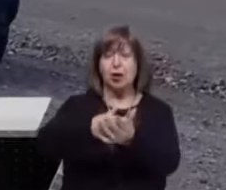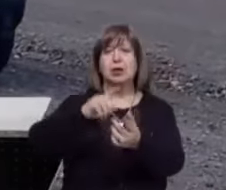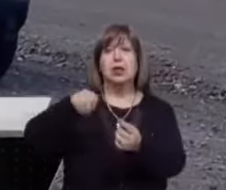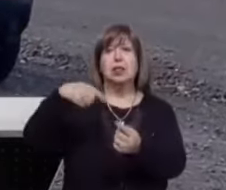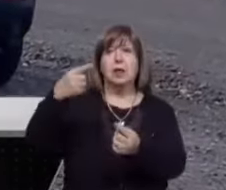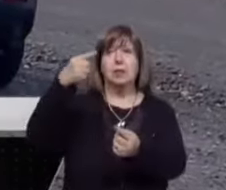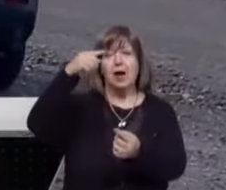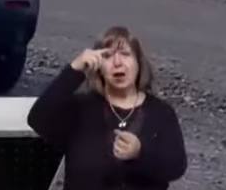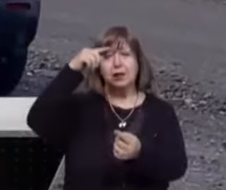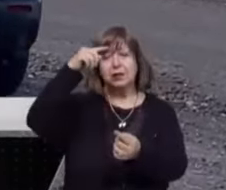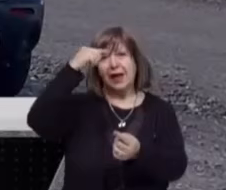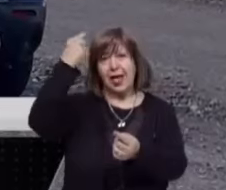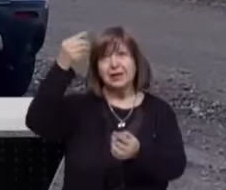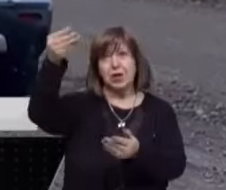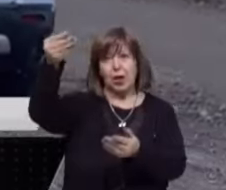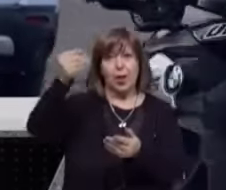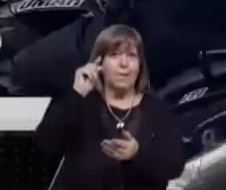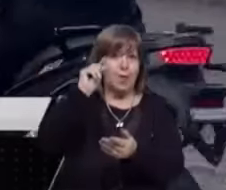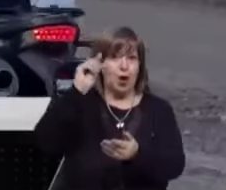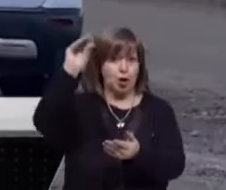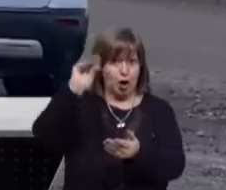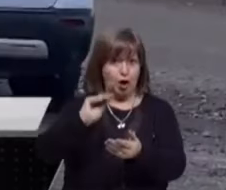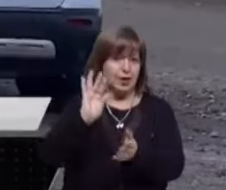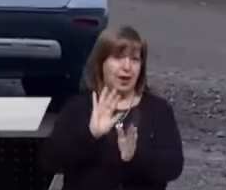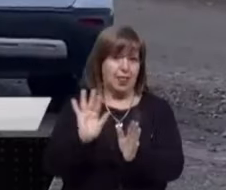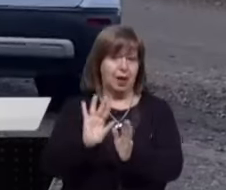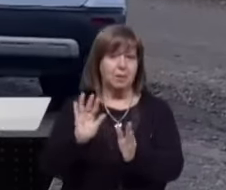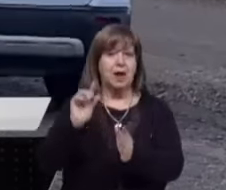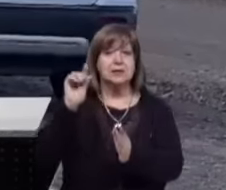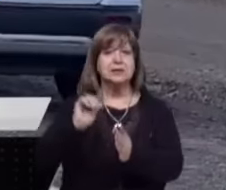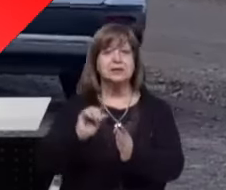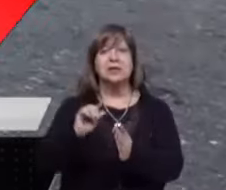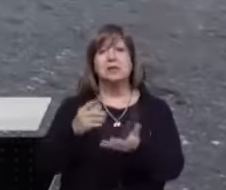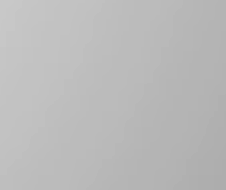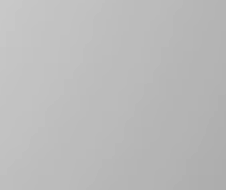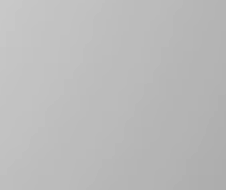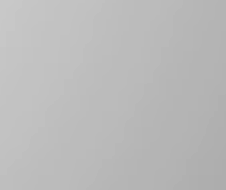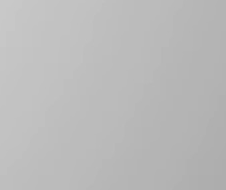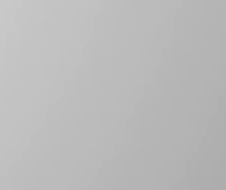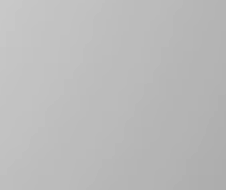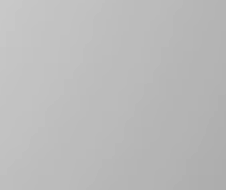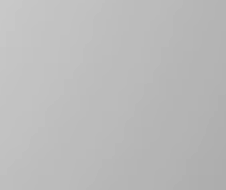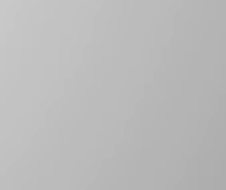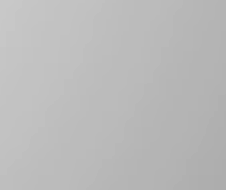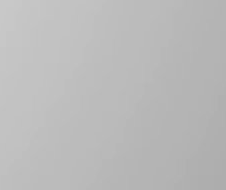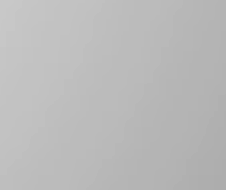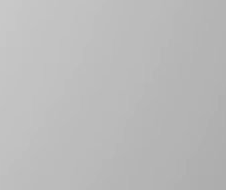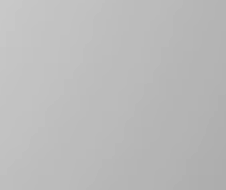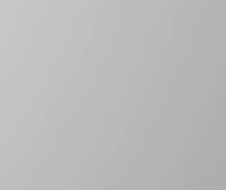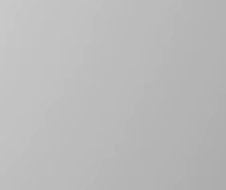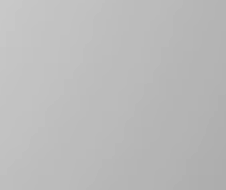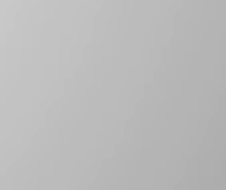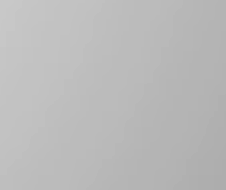demarcación horizontal vertical y el remate de la de lo que quedó inconcluso de contrato